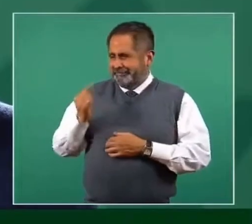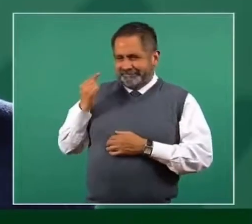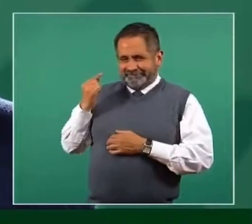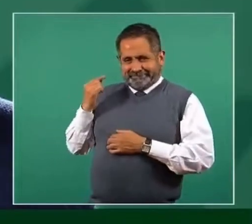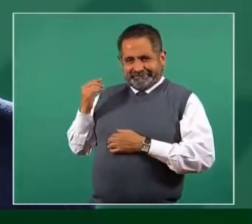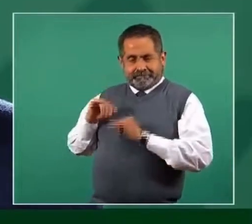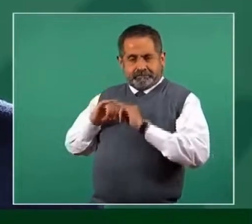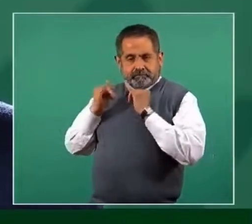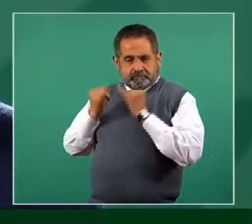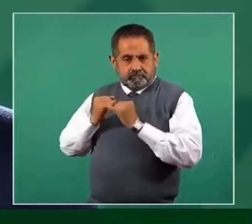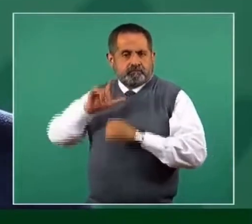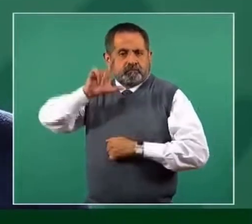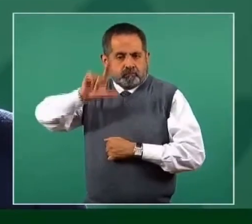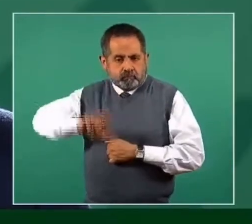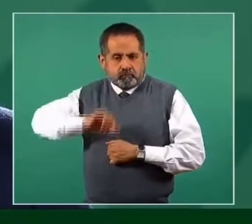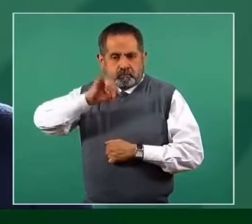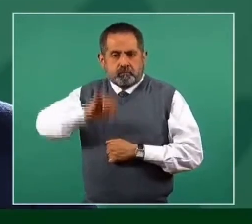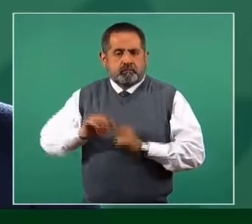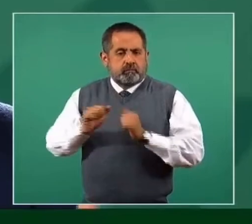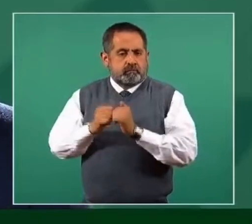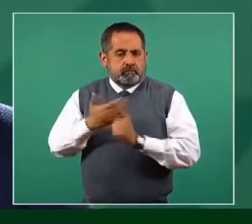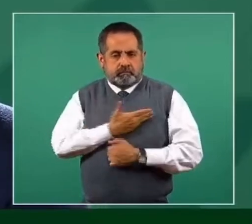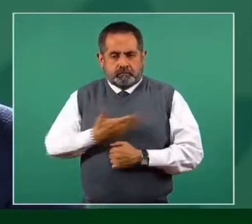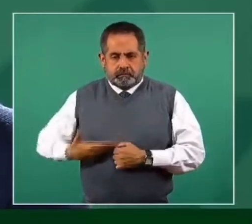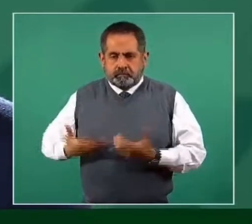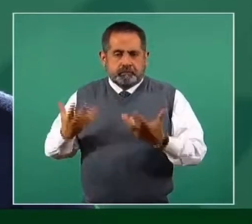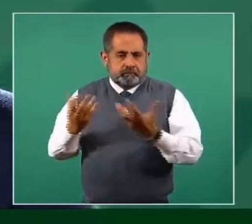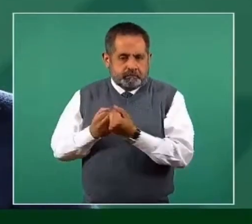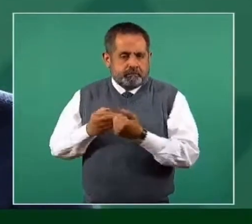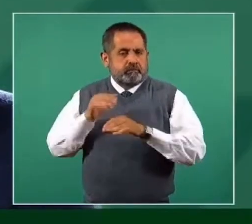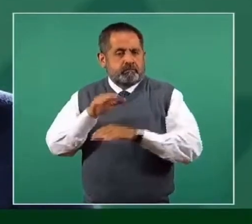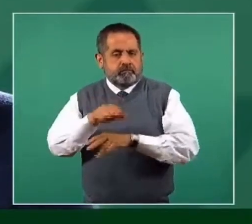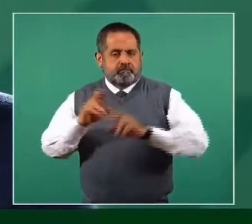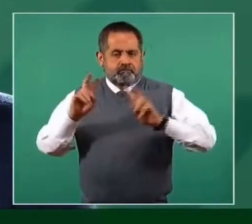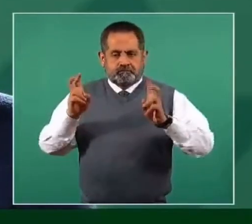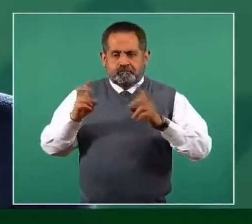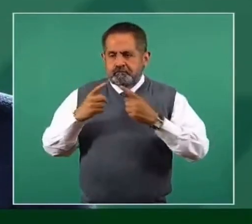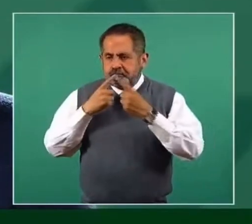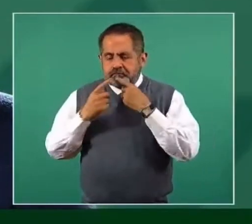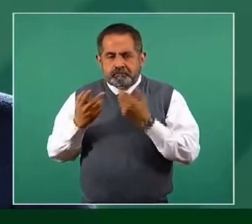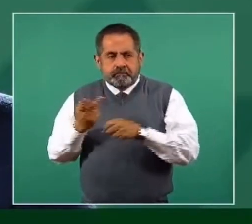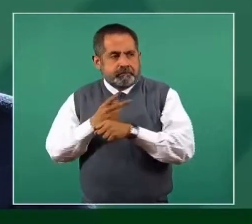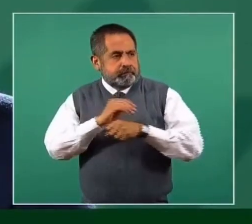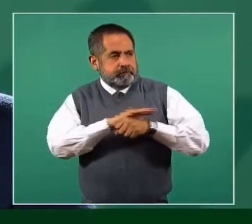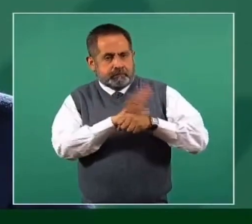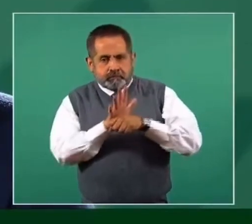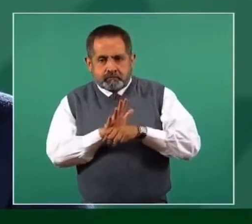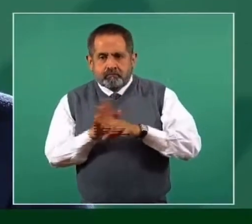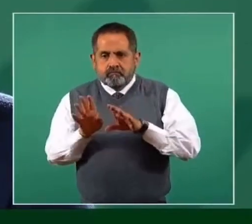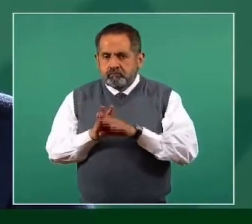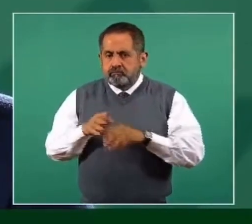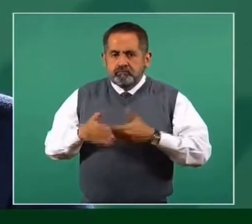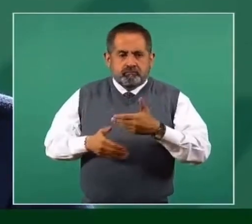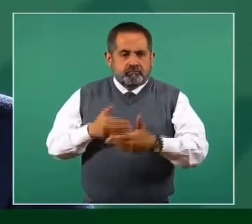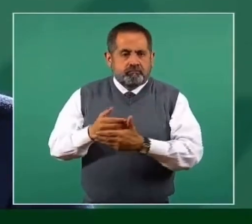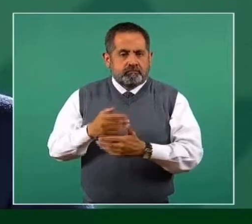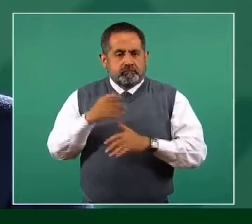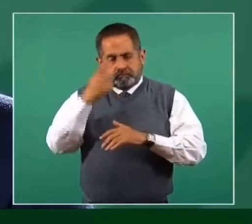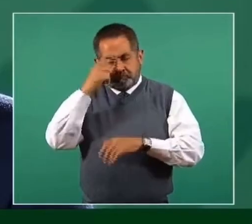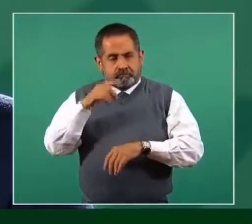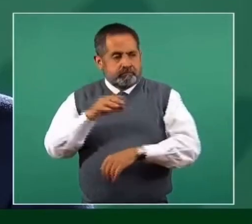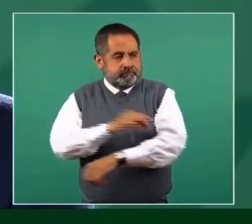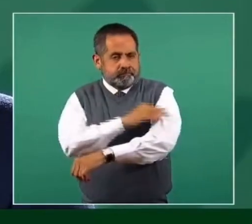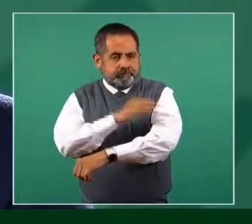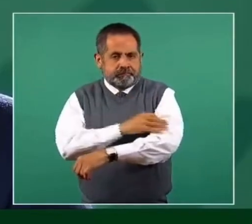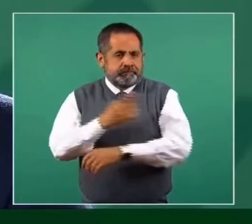reunión que tenemos todos los lunes y todos los jueves con el presidente, precisamente para abordar el estado de la epidemia y el avance del programa de vacunación